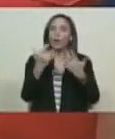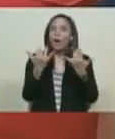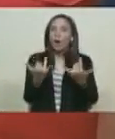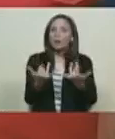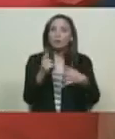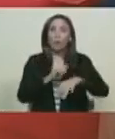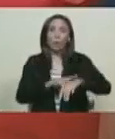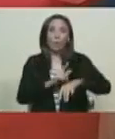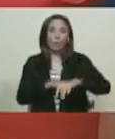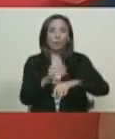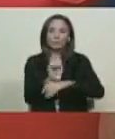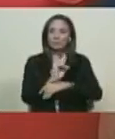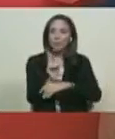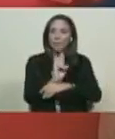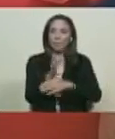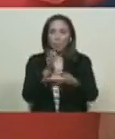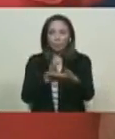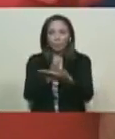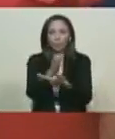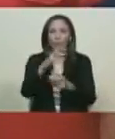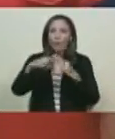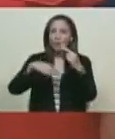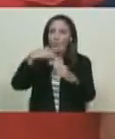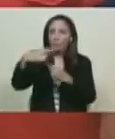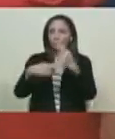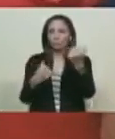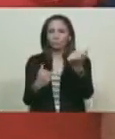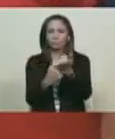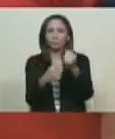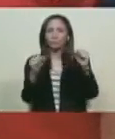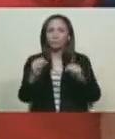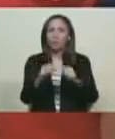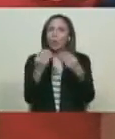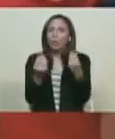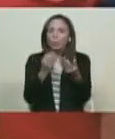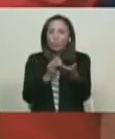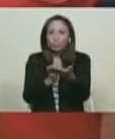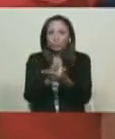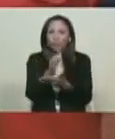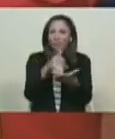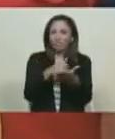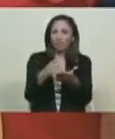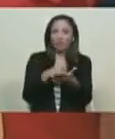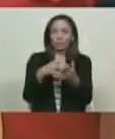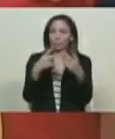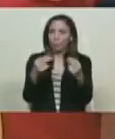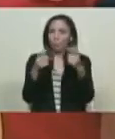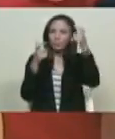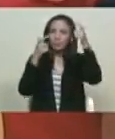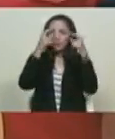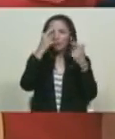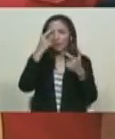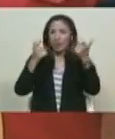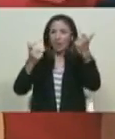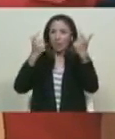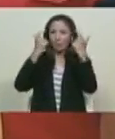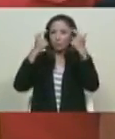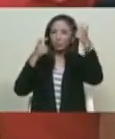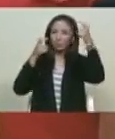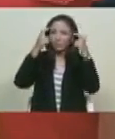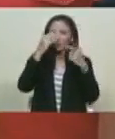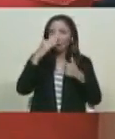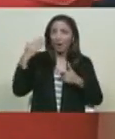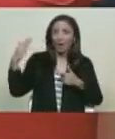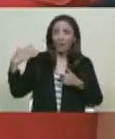el curso de la revolución bolivariana, siguiendo la ruta firmemente trazada por el comandante eterno Hugo Rafael